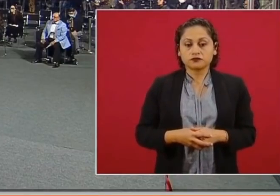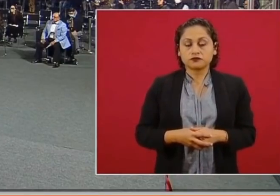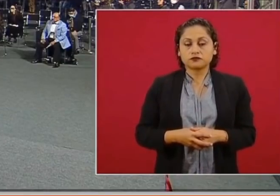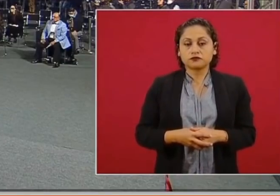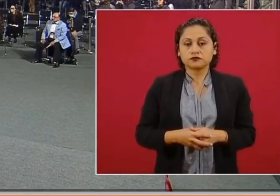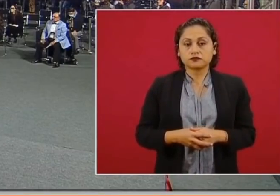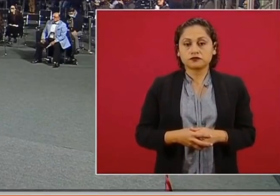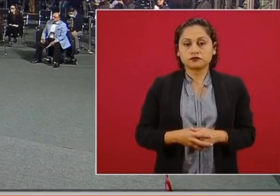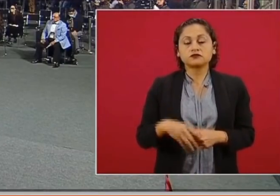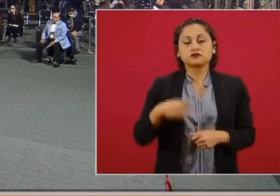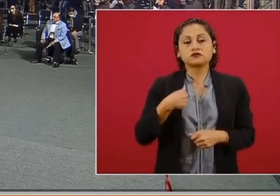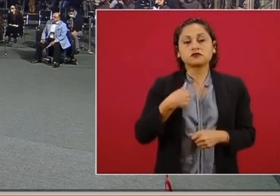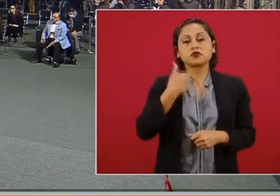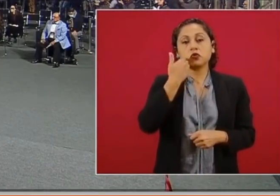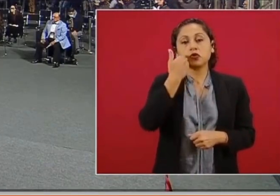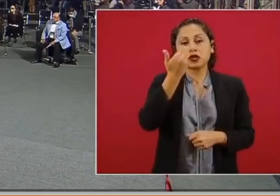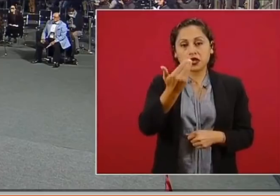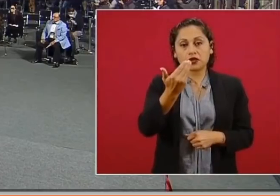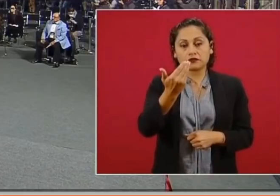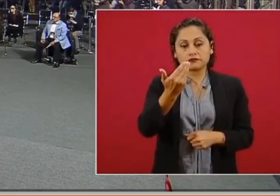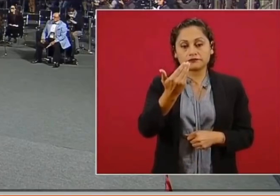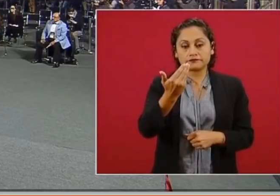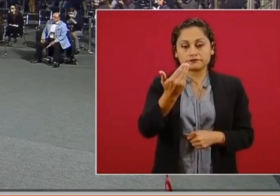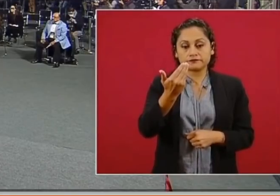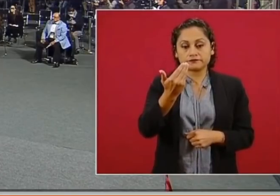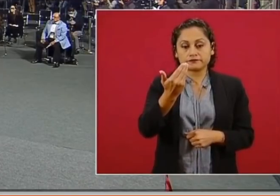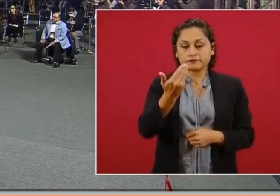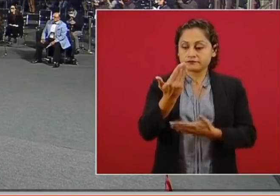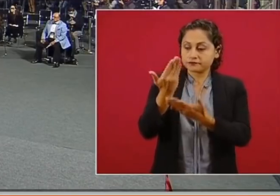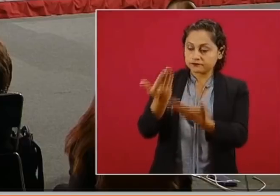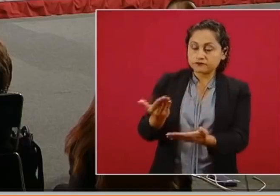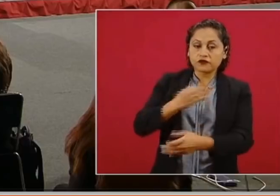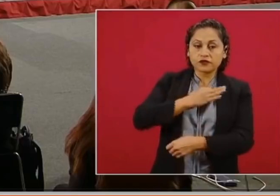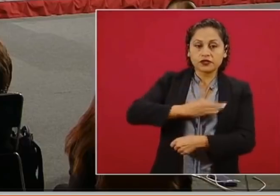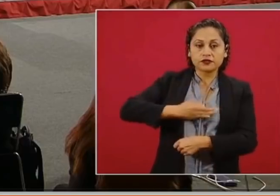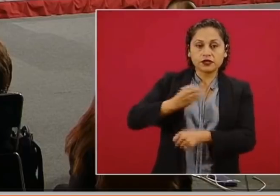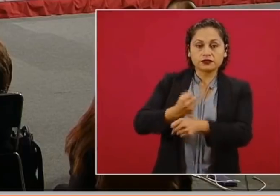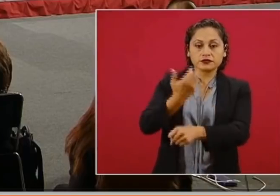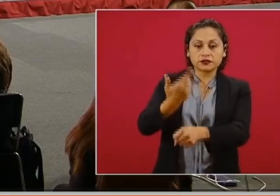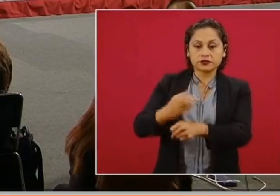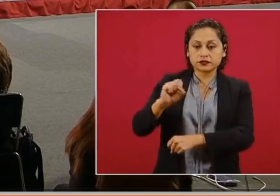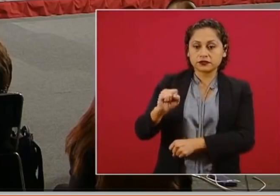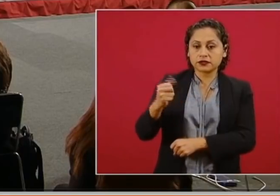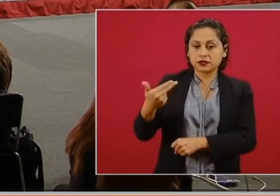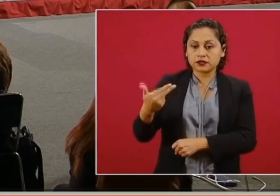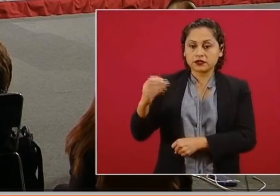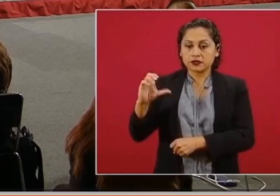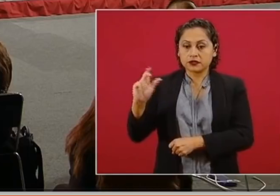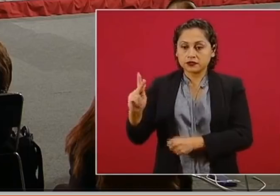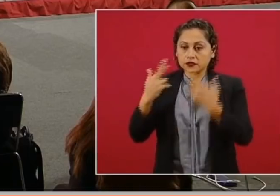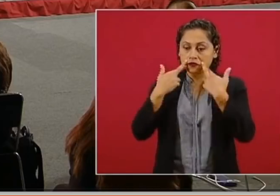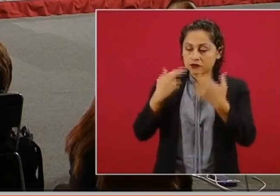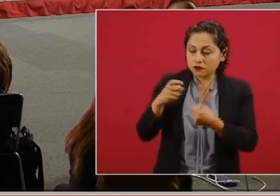quiero, antes de nada, felicitar a la Secretaría de Hacienda, aquí a Arturo y a Jorge